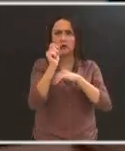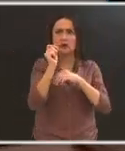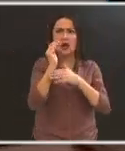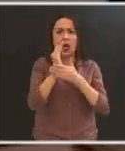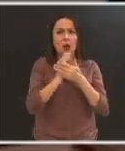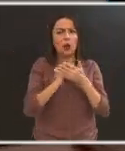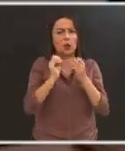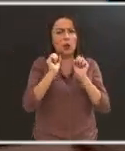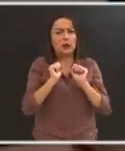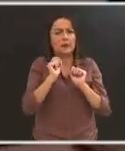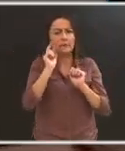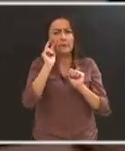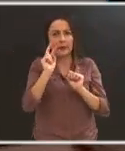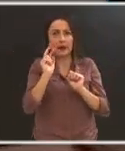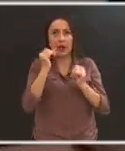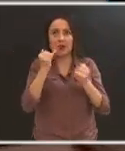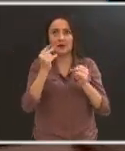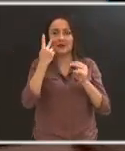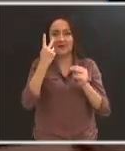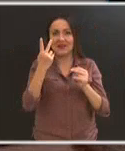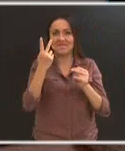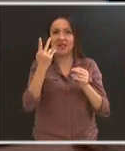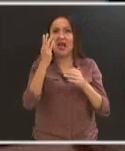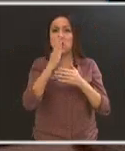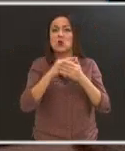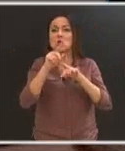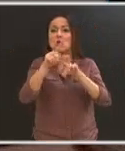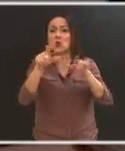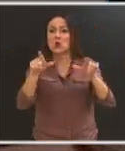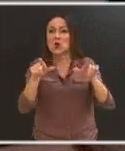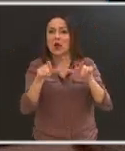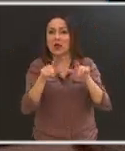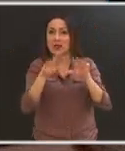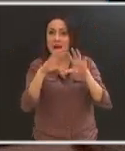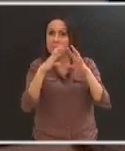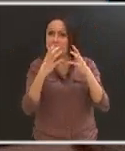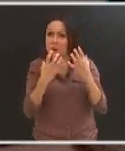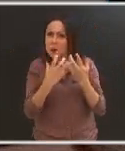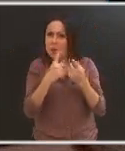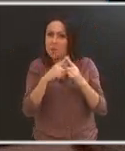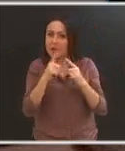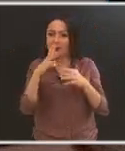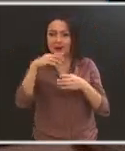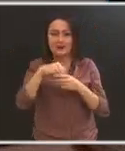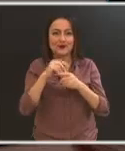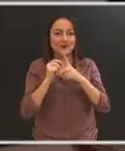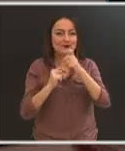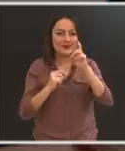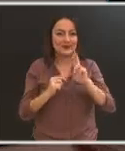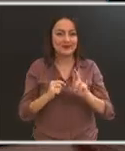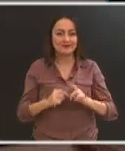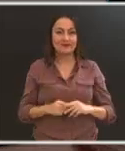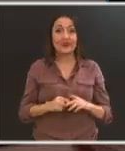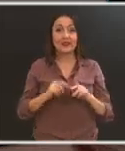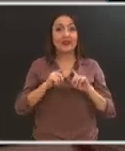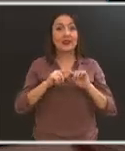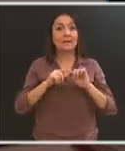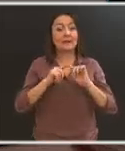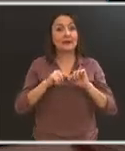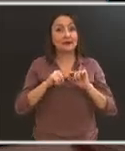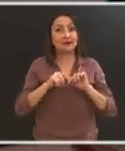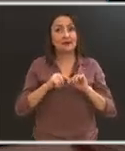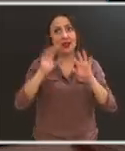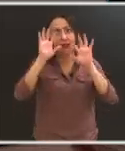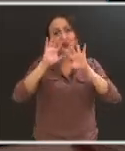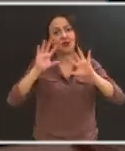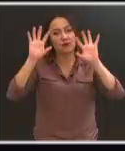se podría apreciar, que se está apreciando ya incluso en algunas partes del mundo, pero incluido Costa Rica, por supuesto, dependerá de las